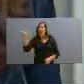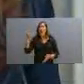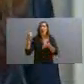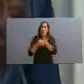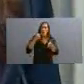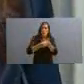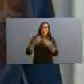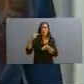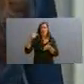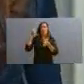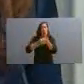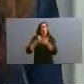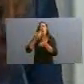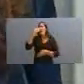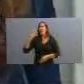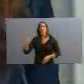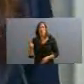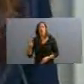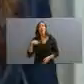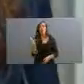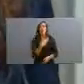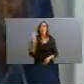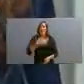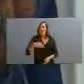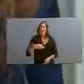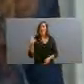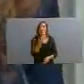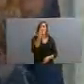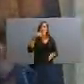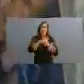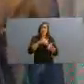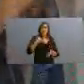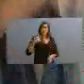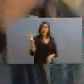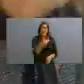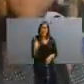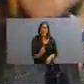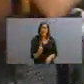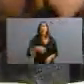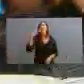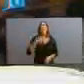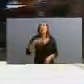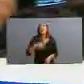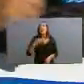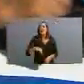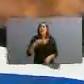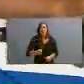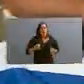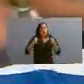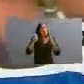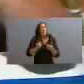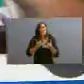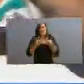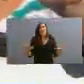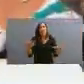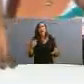fue por eso. Y todos debemos, los 40 millones de argentinos, hacer un inmenso esfuerzo por